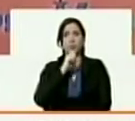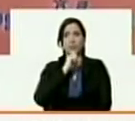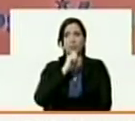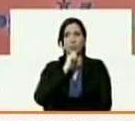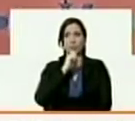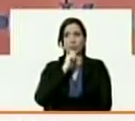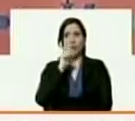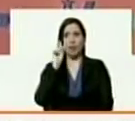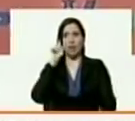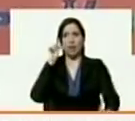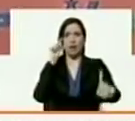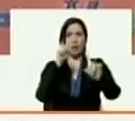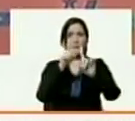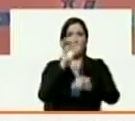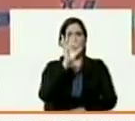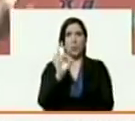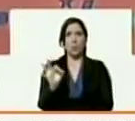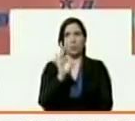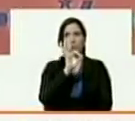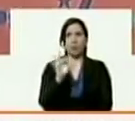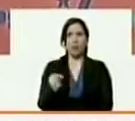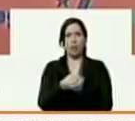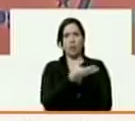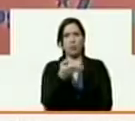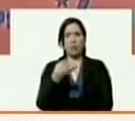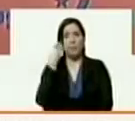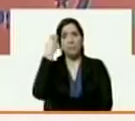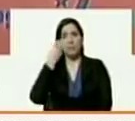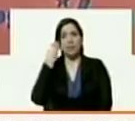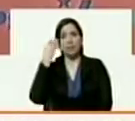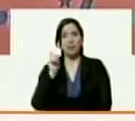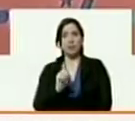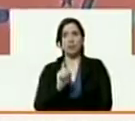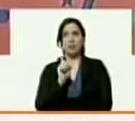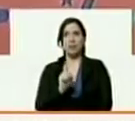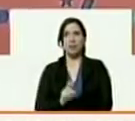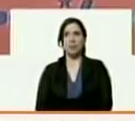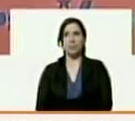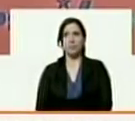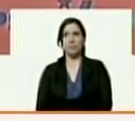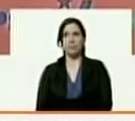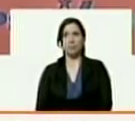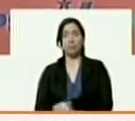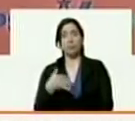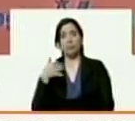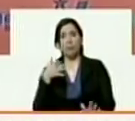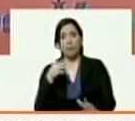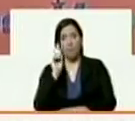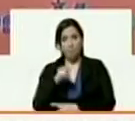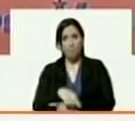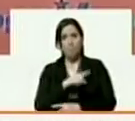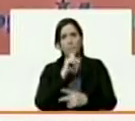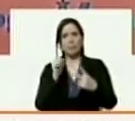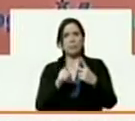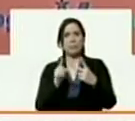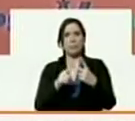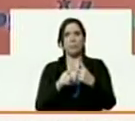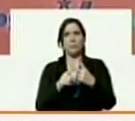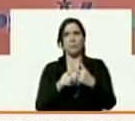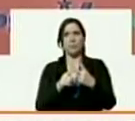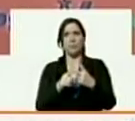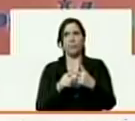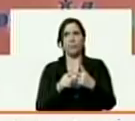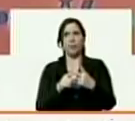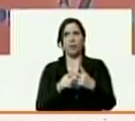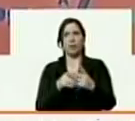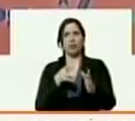los porcentajes que ustedes consideren necesarios? Con respecto también al tablero político